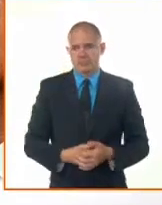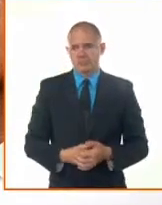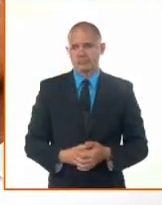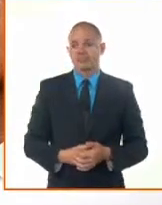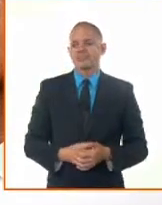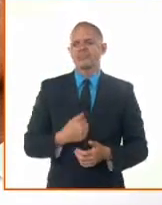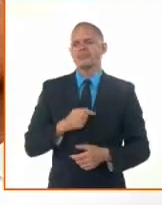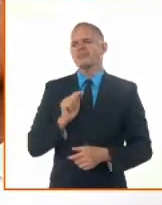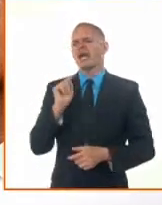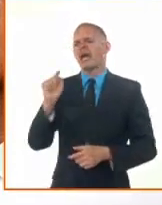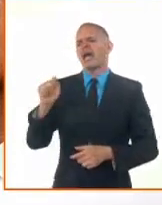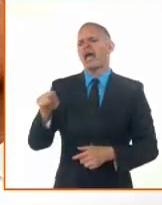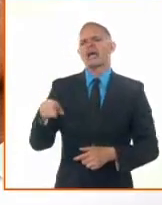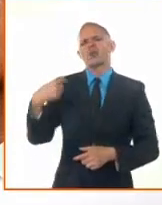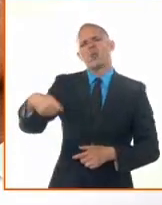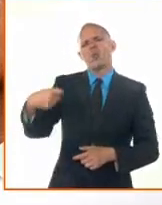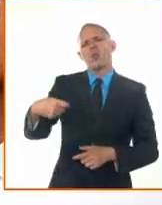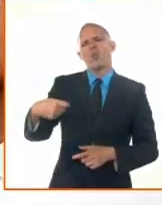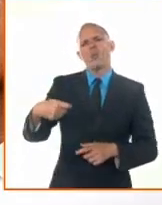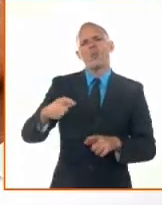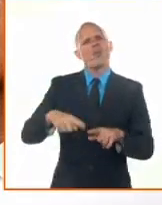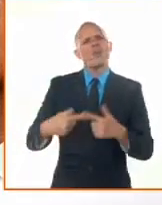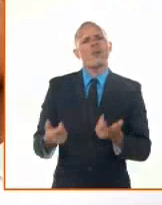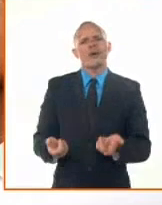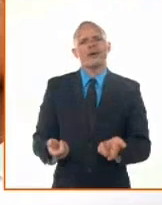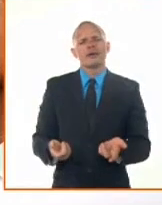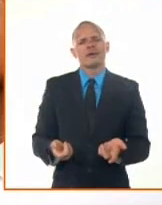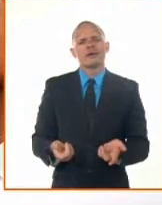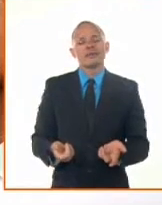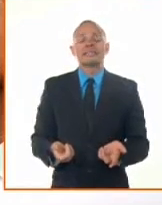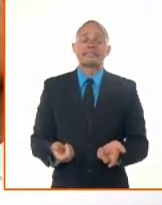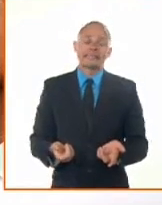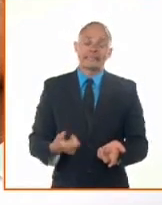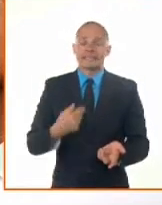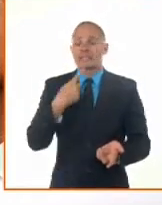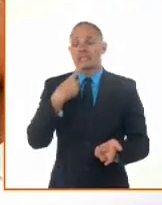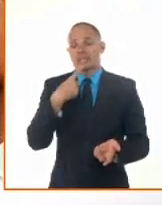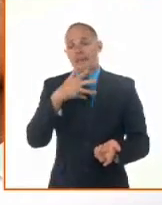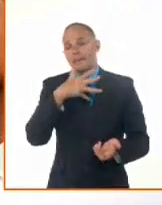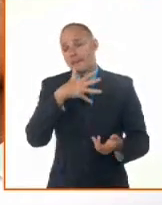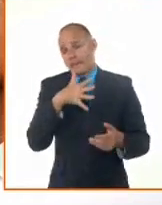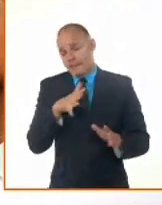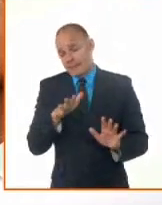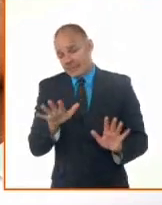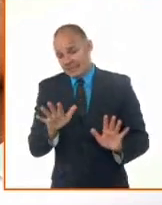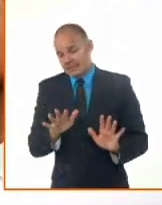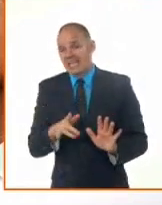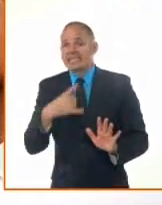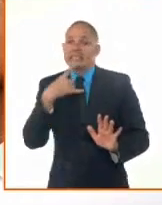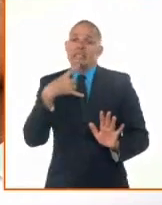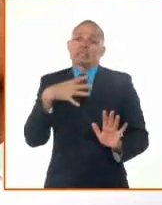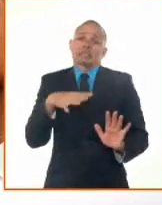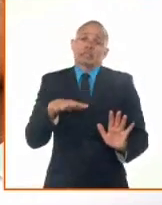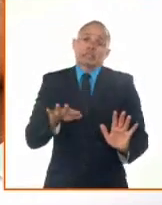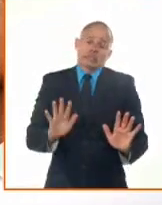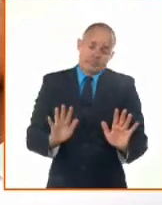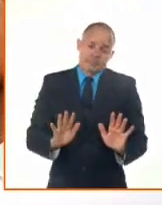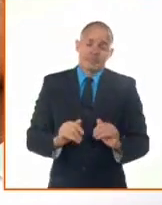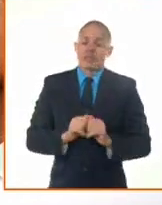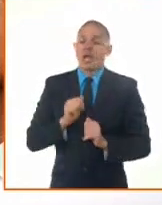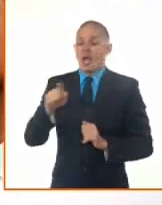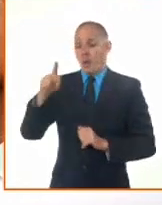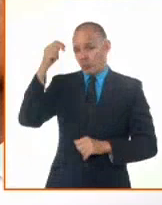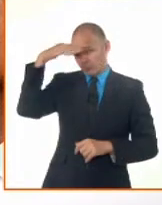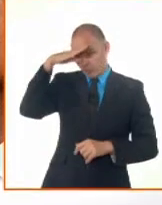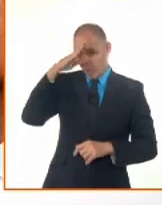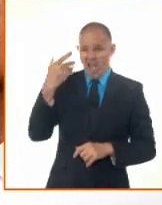caso se basa en que Donald Trump al parecer se alega Tuvo una relación íntima con